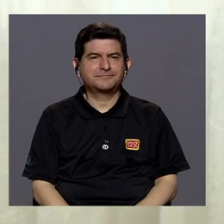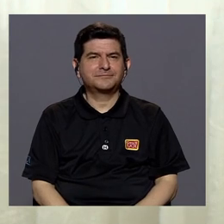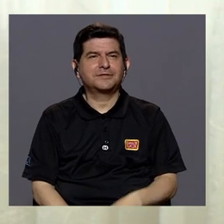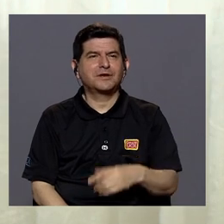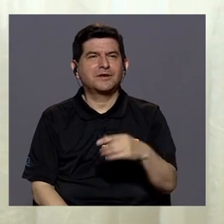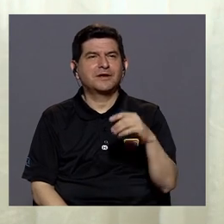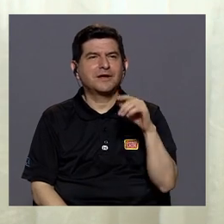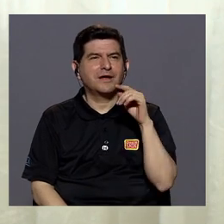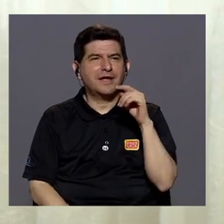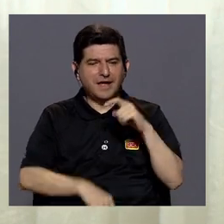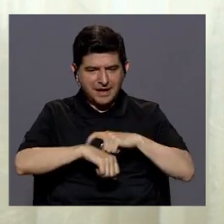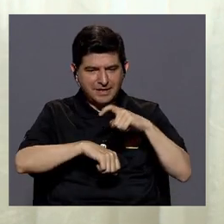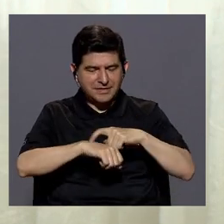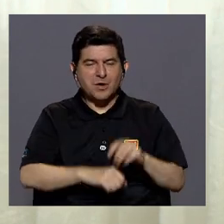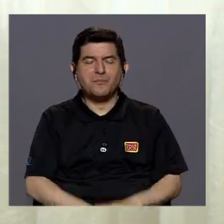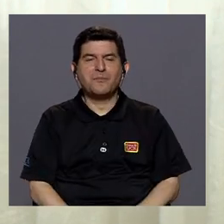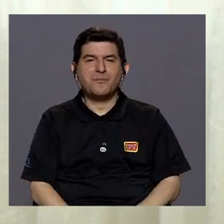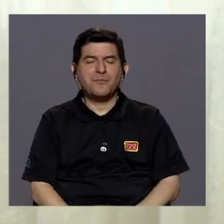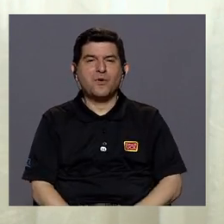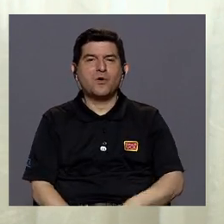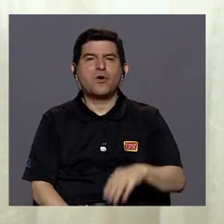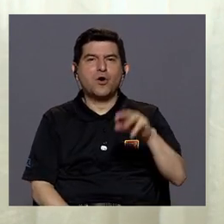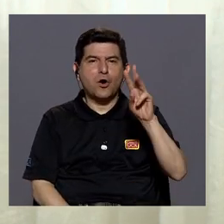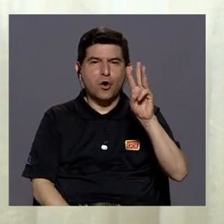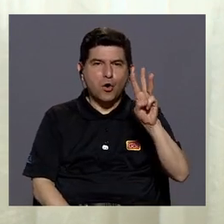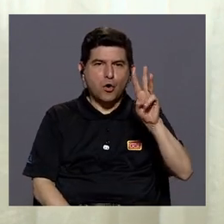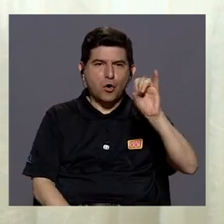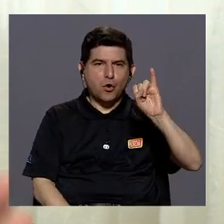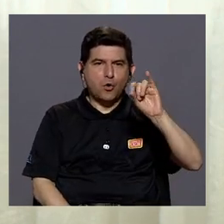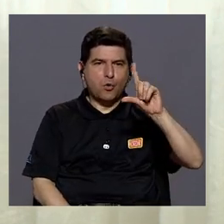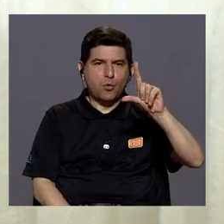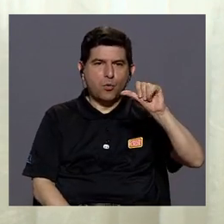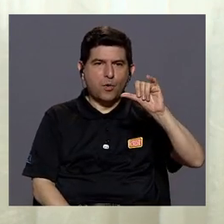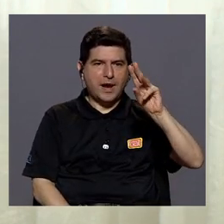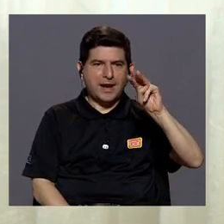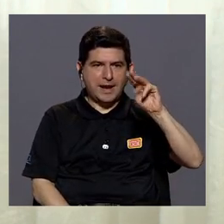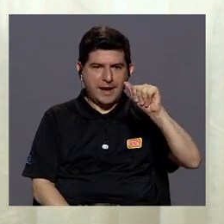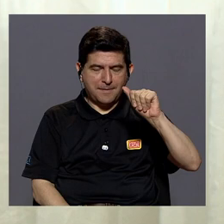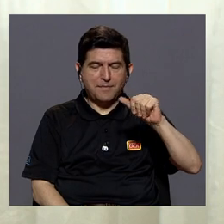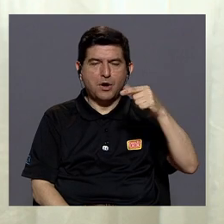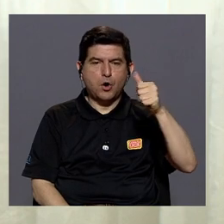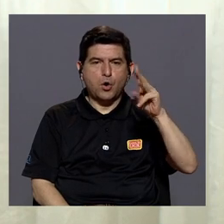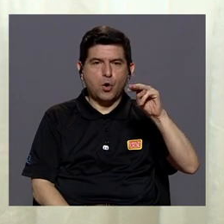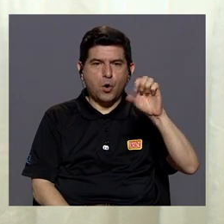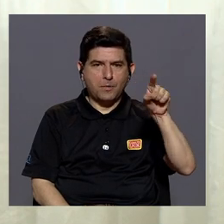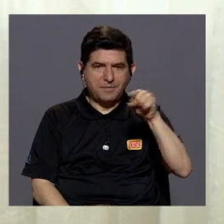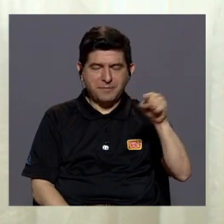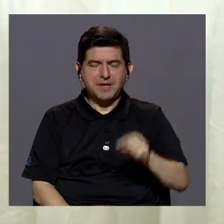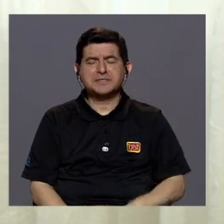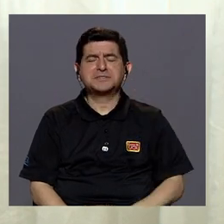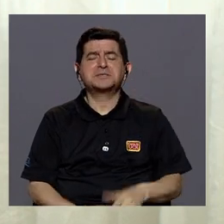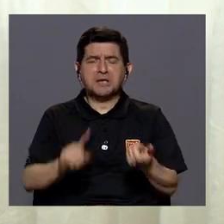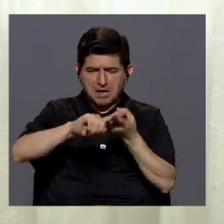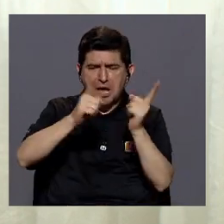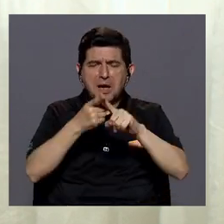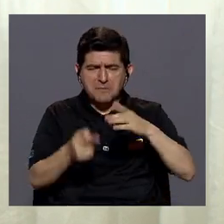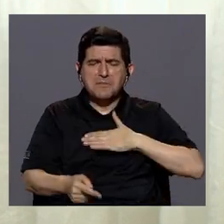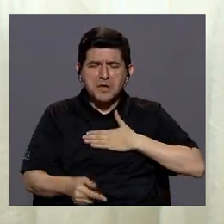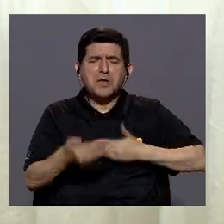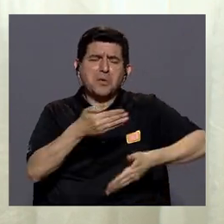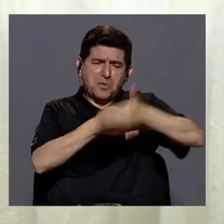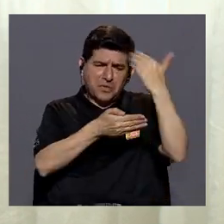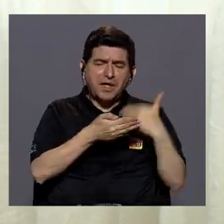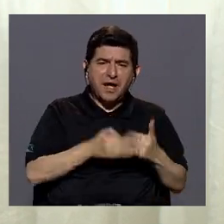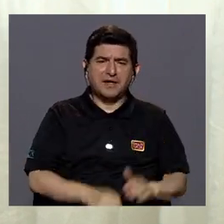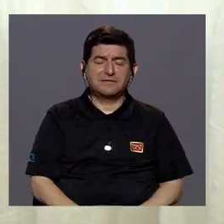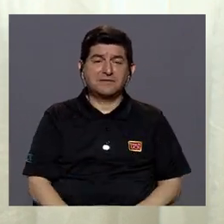William Gómez vivo, William Gómez éramos muy amigos desde mucho antes. Uh-huh. Y él